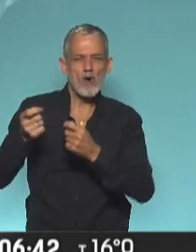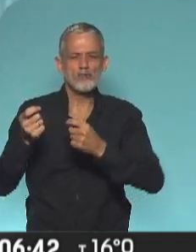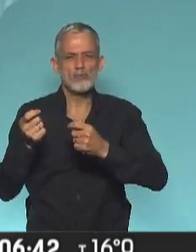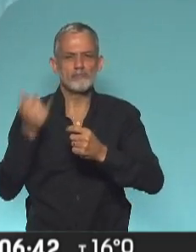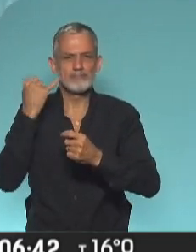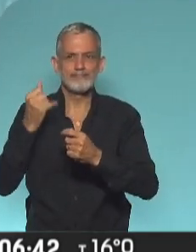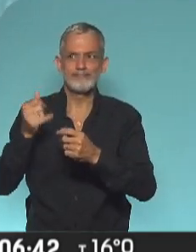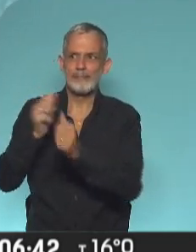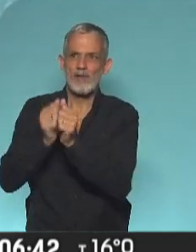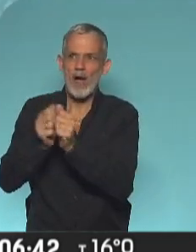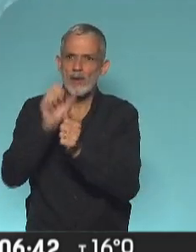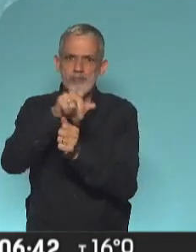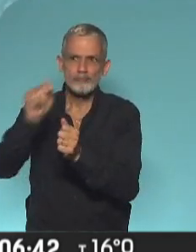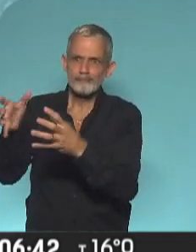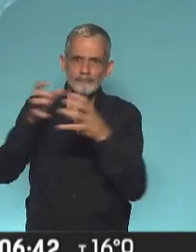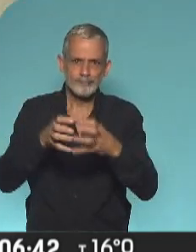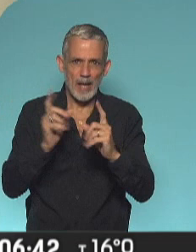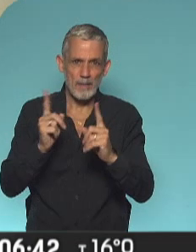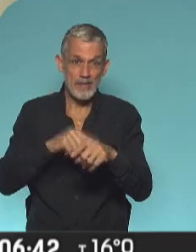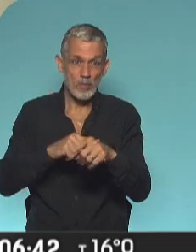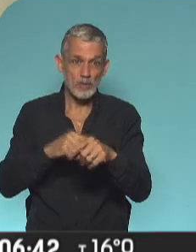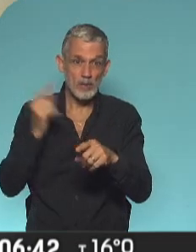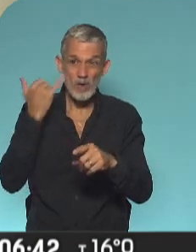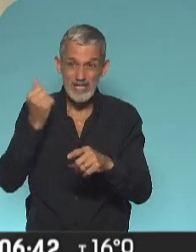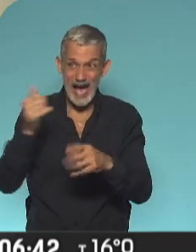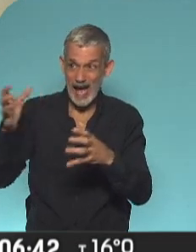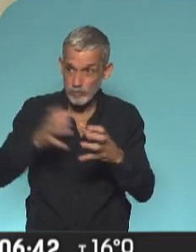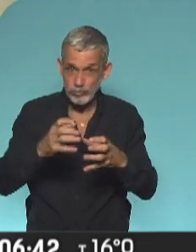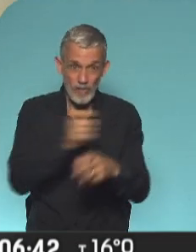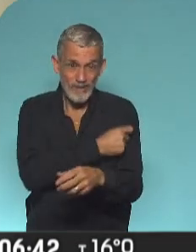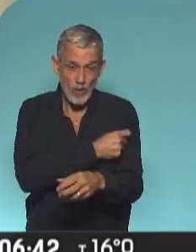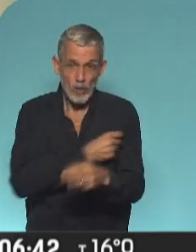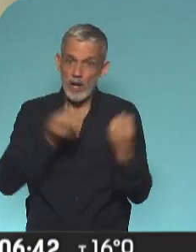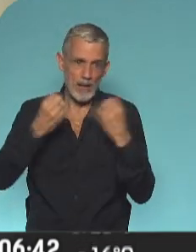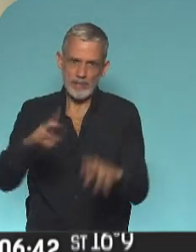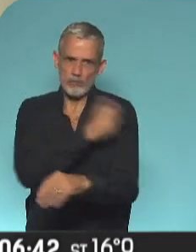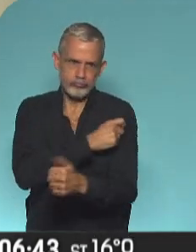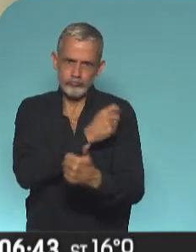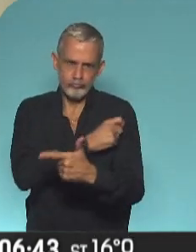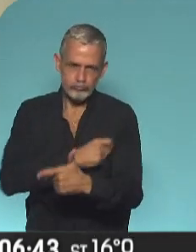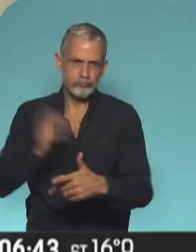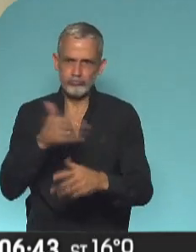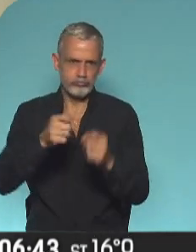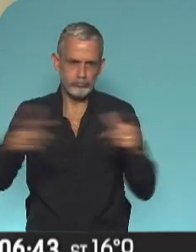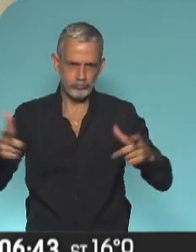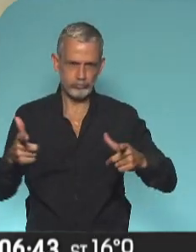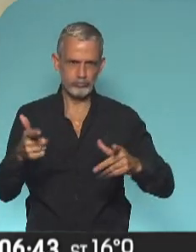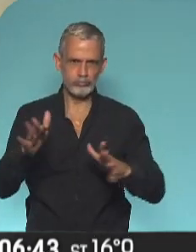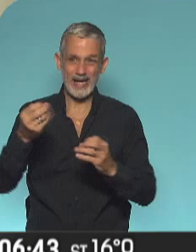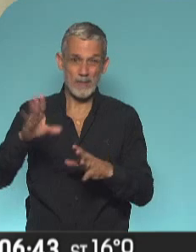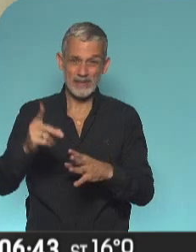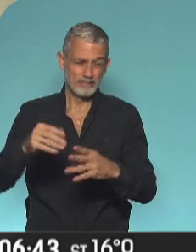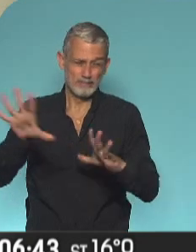varios proveedores potenciales de vacunas al mismo tiempo. Apenas haya una vacuna, se va a empezar a vacunar y la idea es empezar